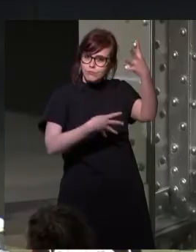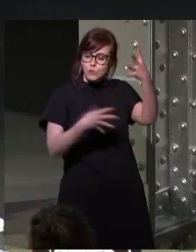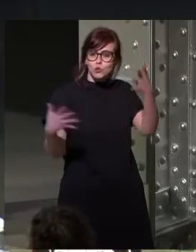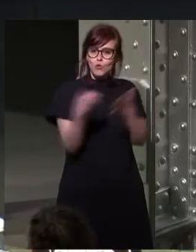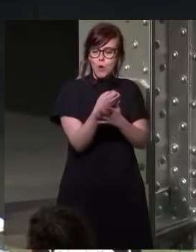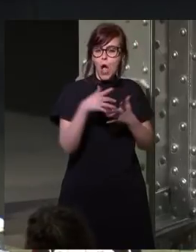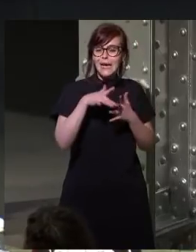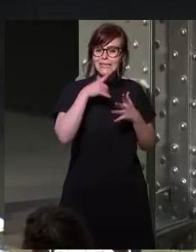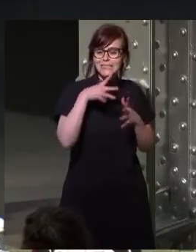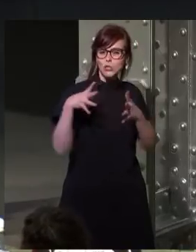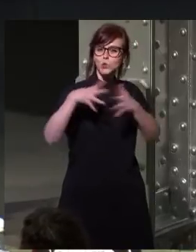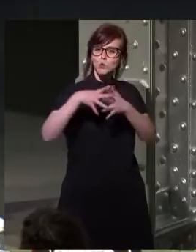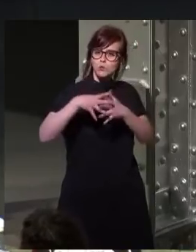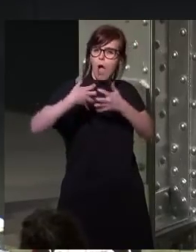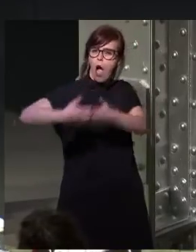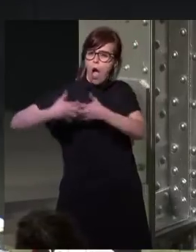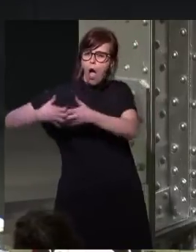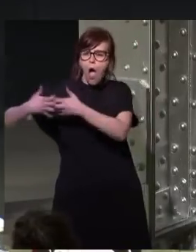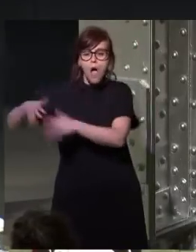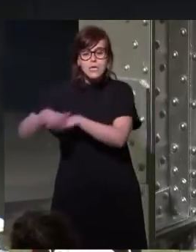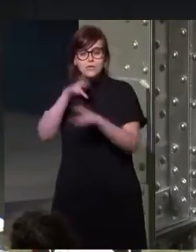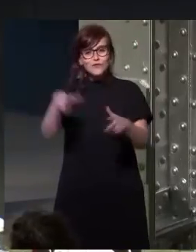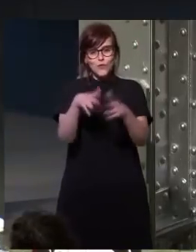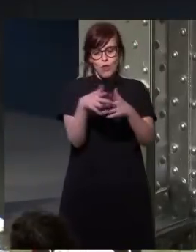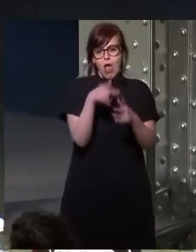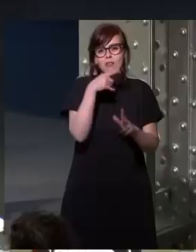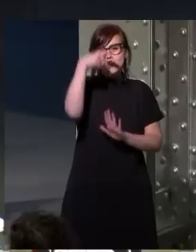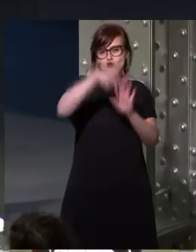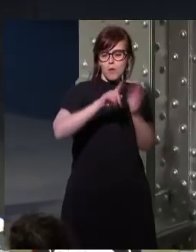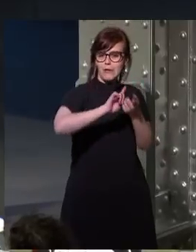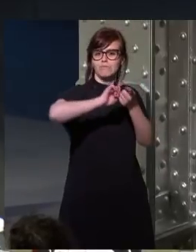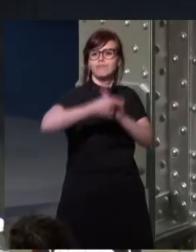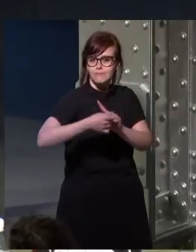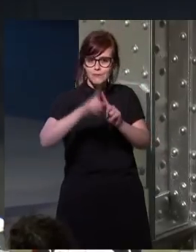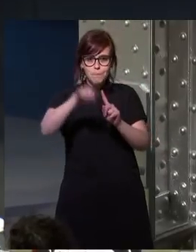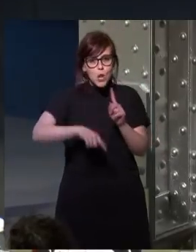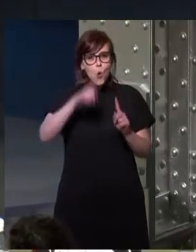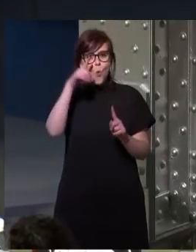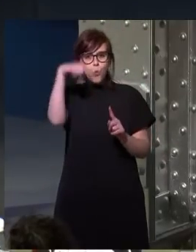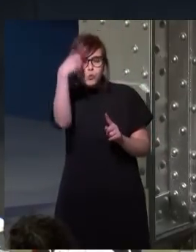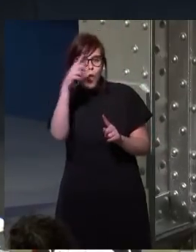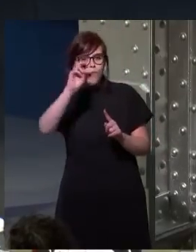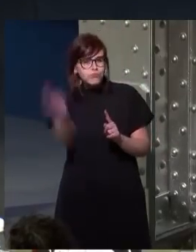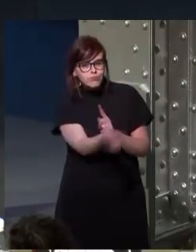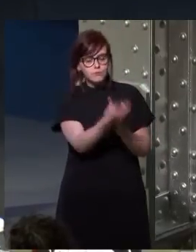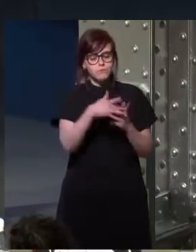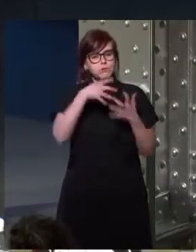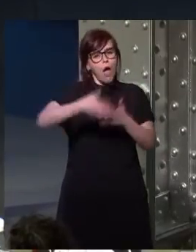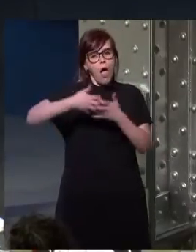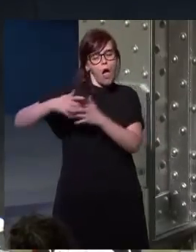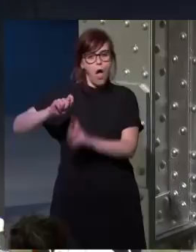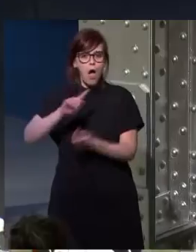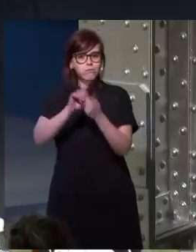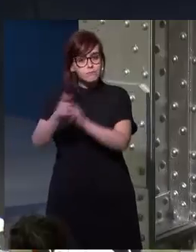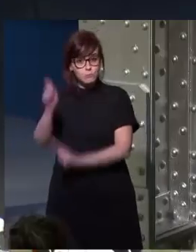a las estructuras y cambiar, ¿no?, pautas sociales, culturales, etcétera, ¿no? Bueno,